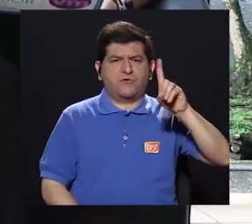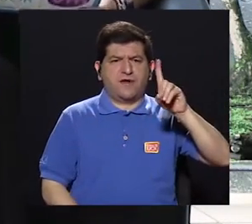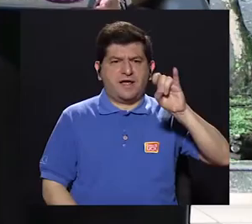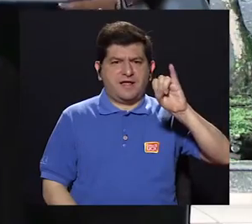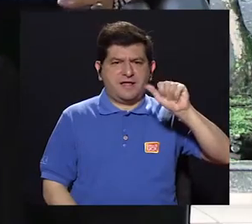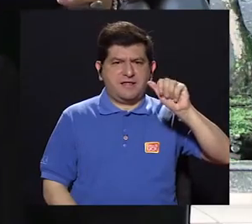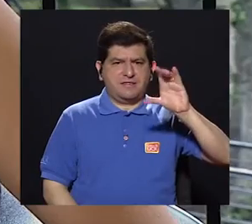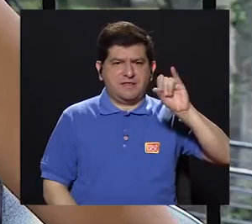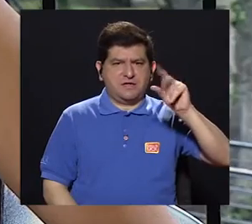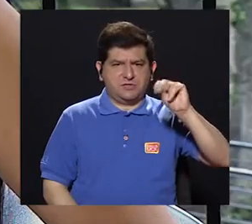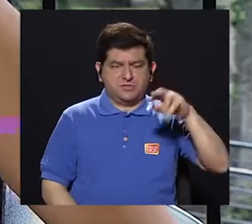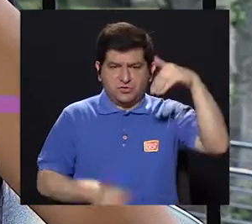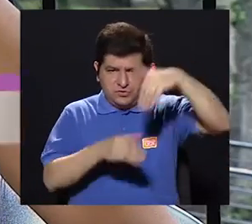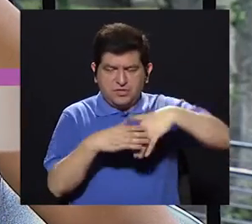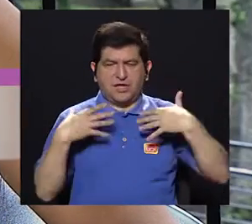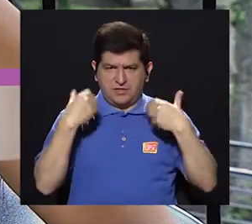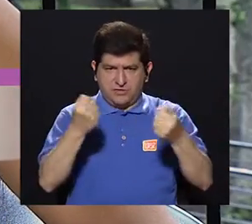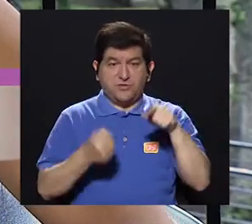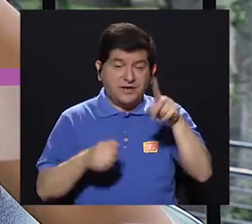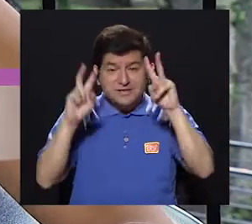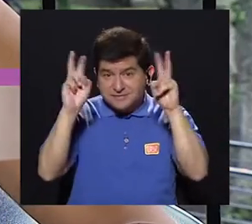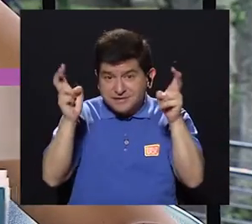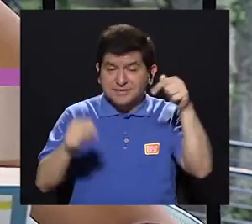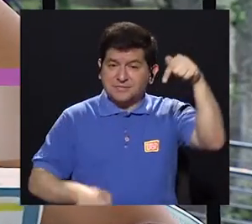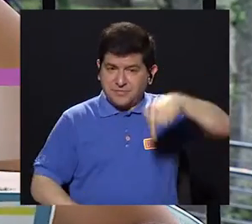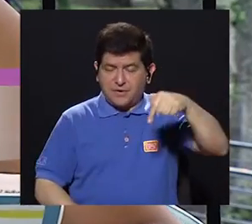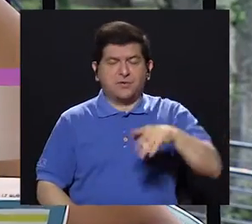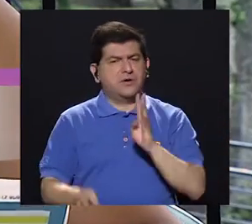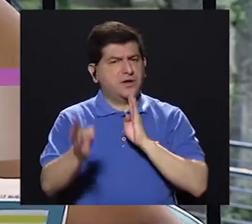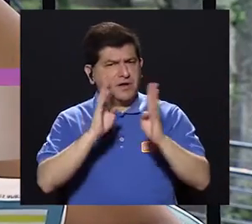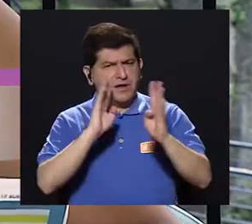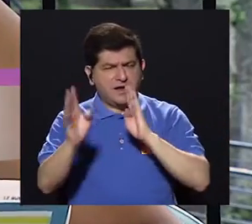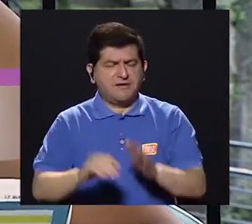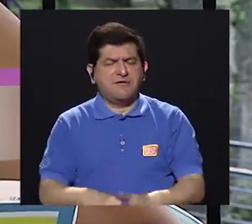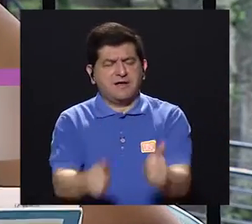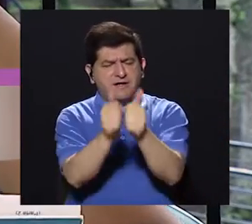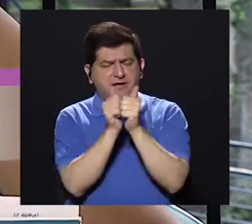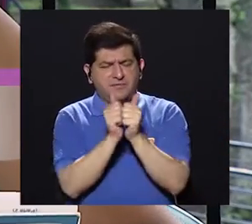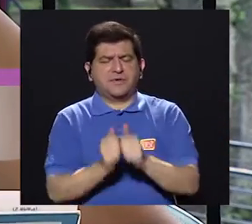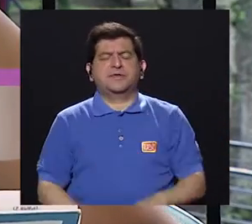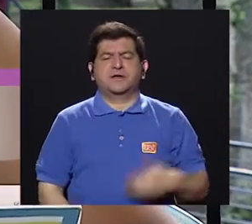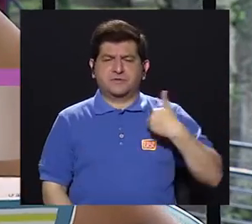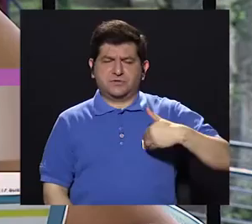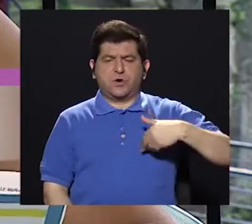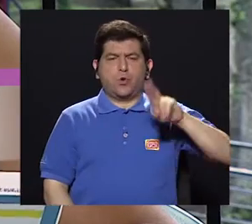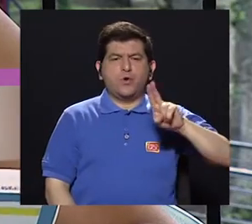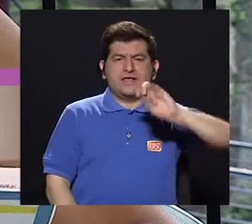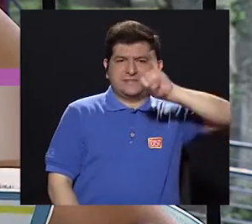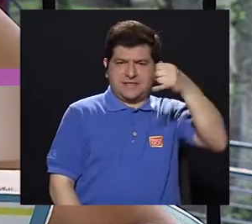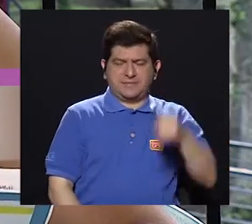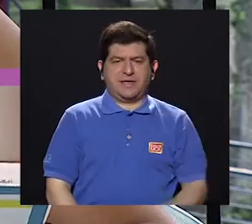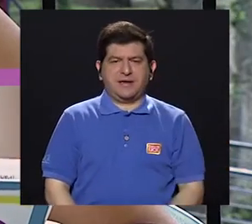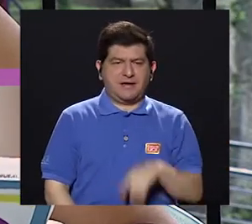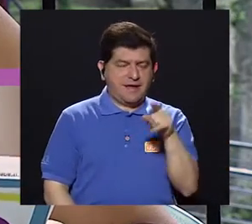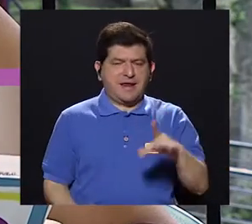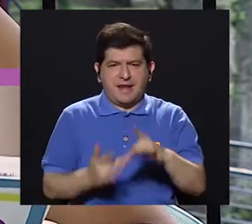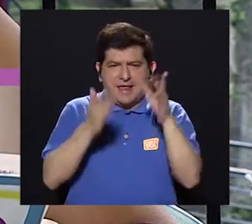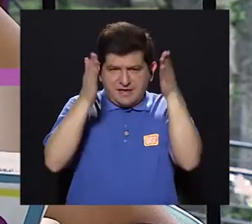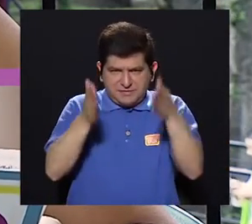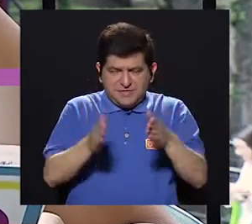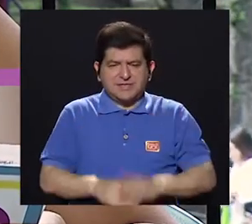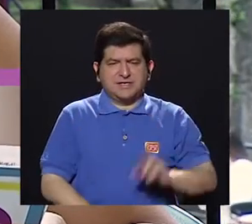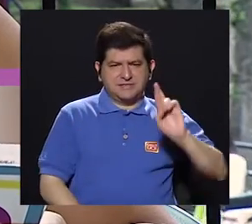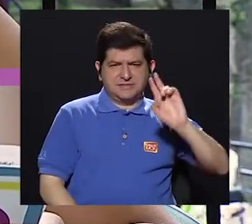en salud. Bueno, y ese es nuestro tema de hoy. Para conversar acerca de ello nos acompaña el señor Ulises Jiménez. Él